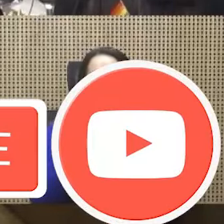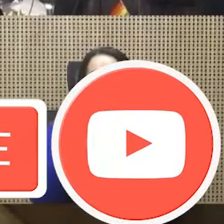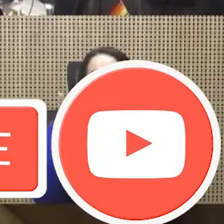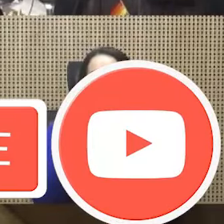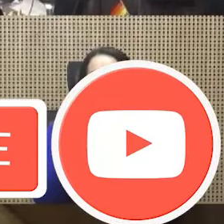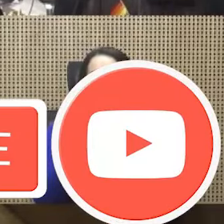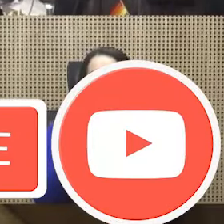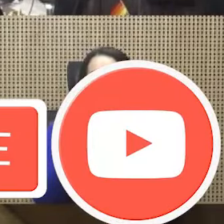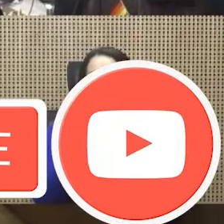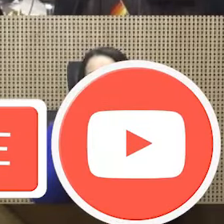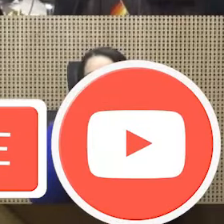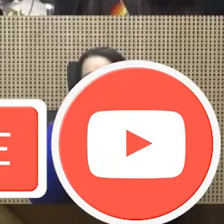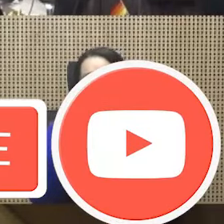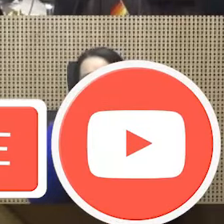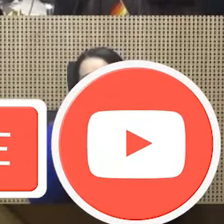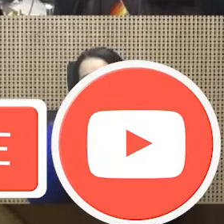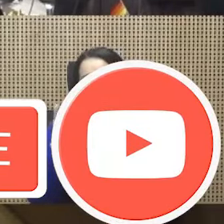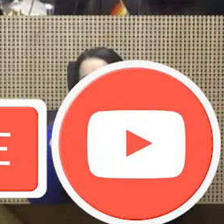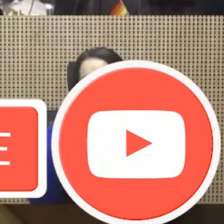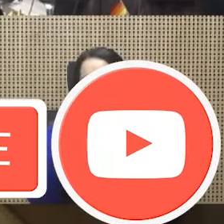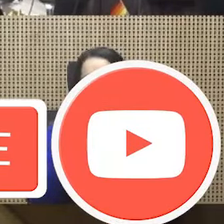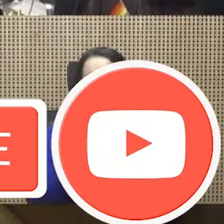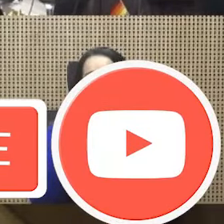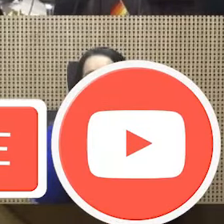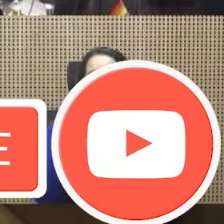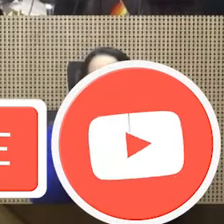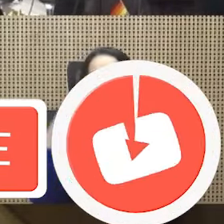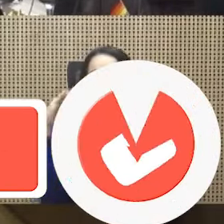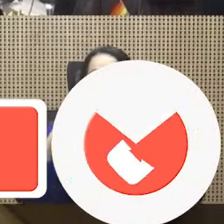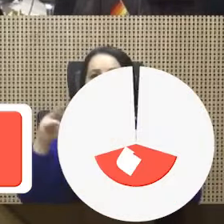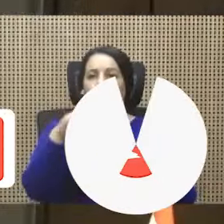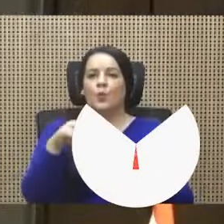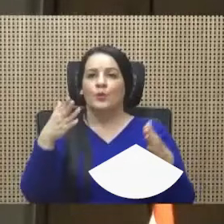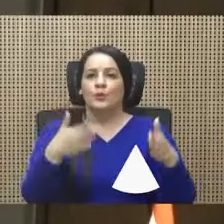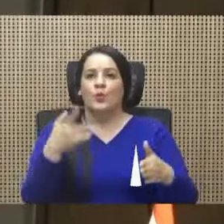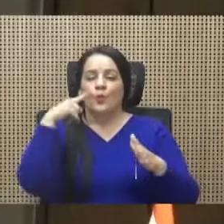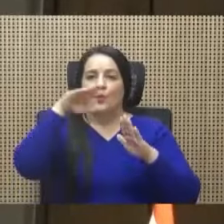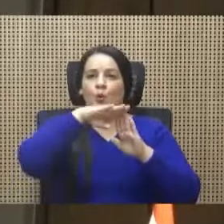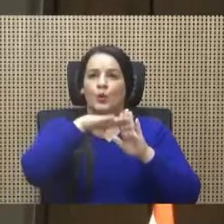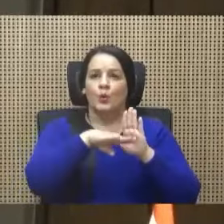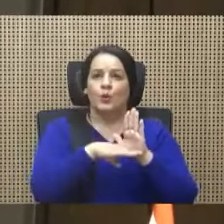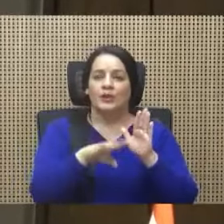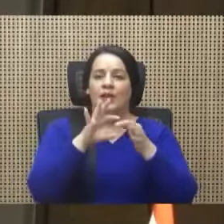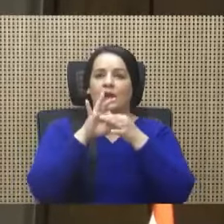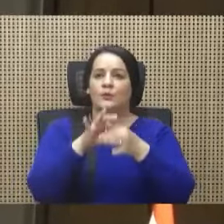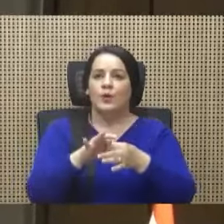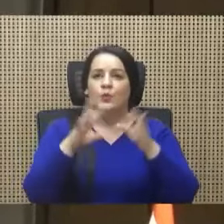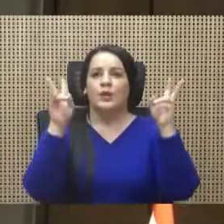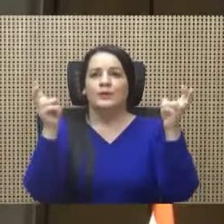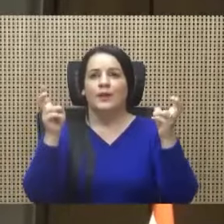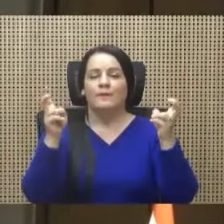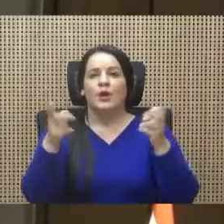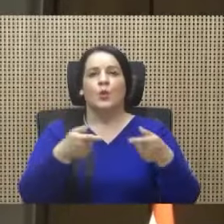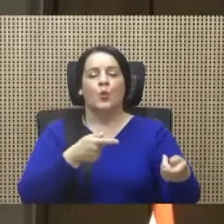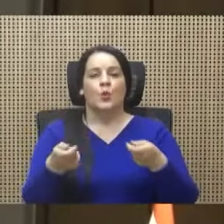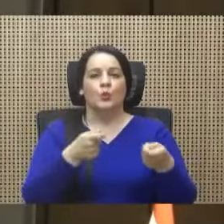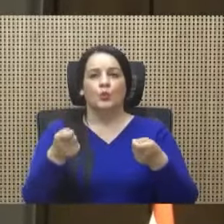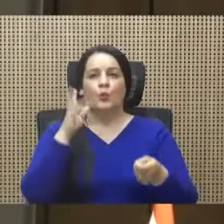Gracias, presidente. Buenas tardes, compañeros. Esto es básicamente por el orden en temas de control político.